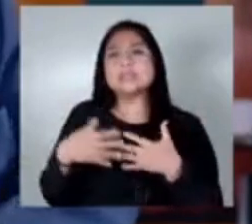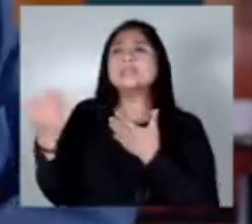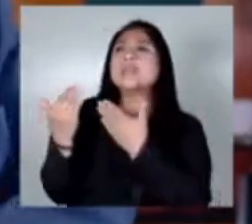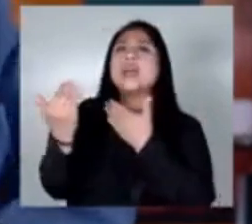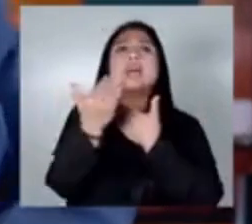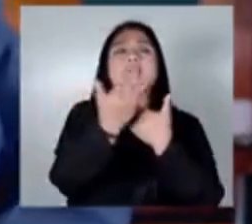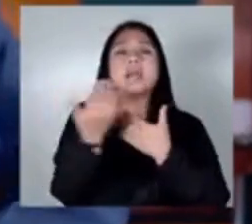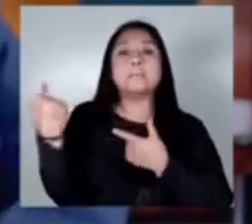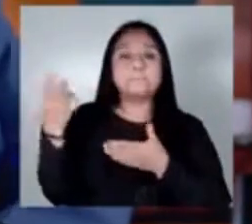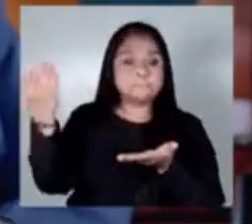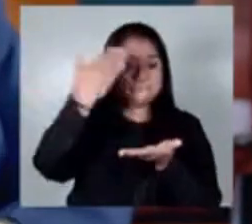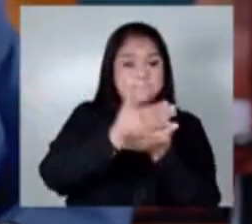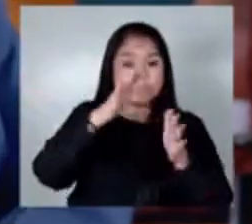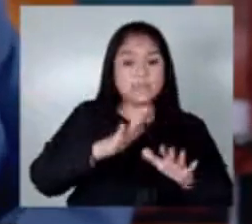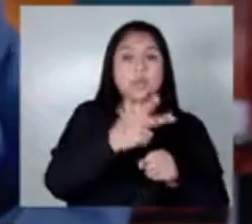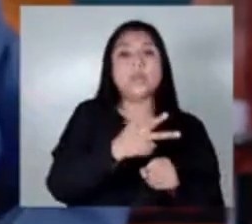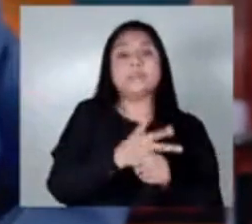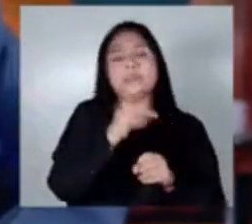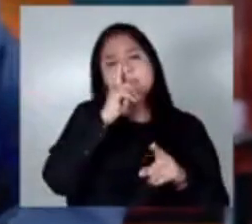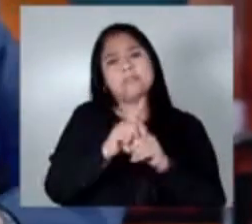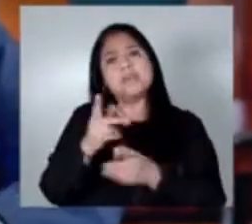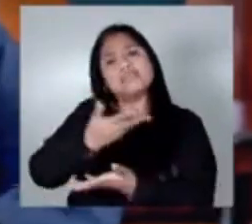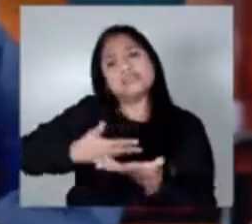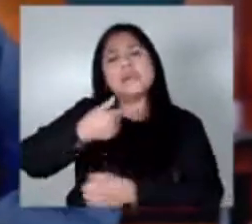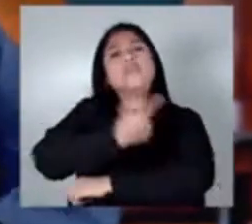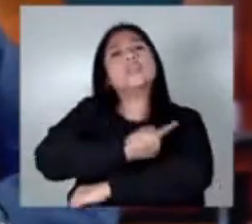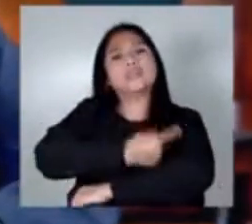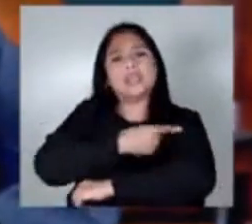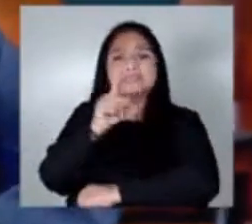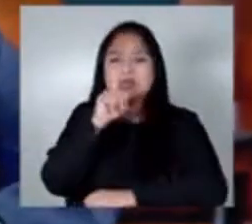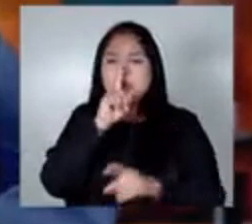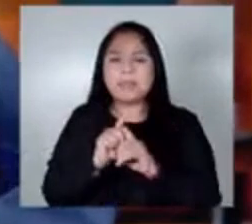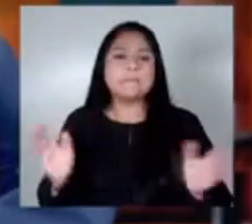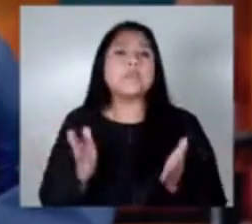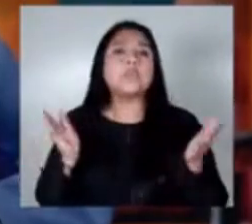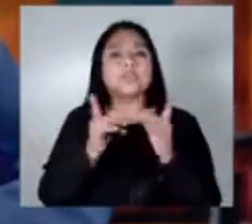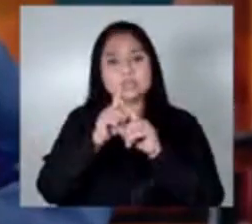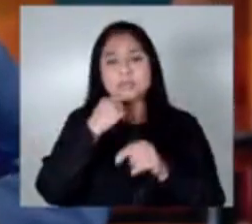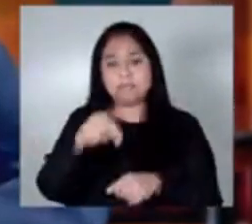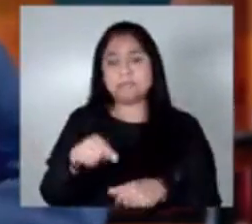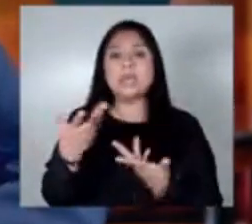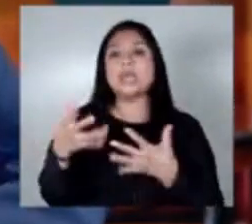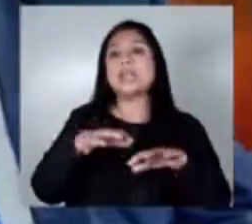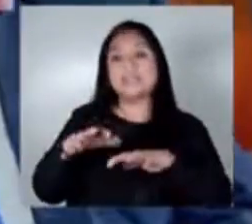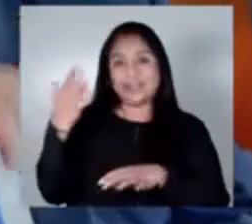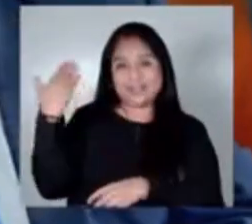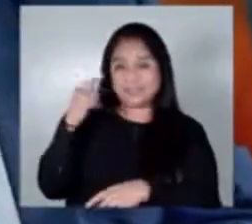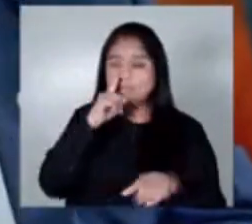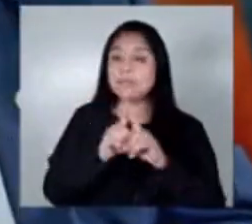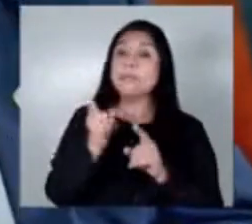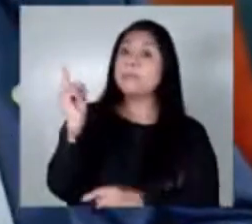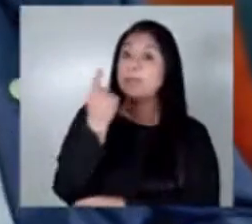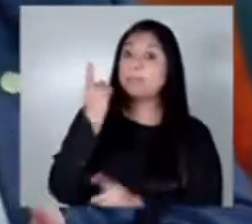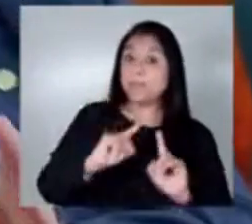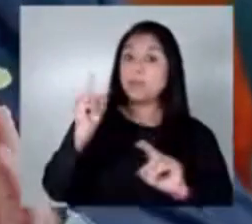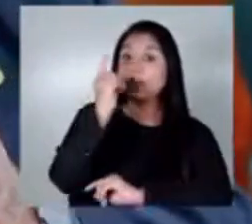países cercanos al país contratante, generalmente que comparten fronteras, y así promocionamos el evento recién pasado. Pero algo